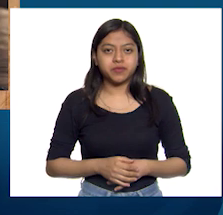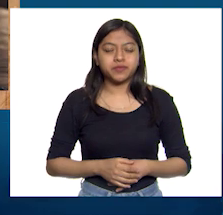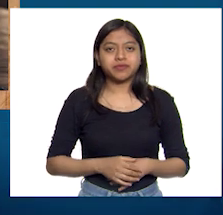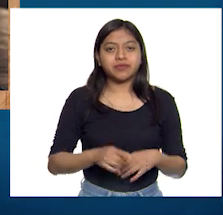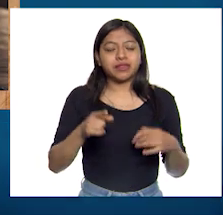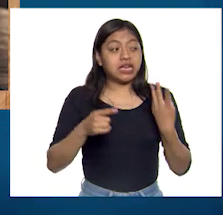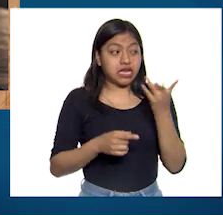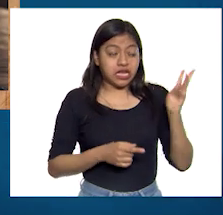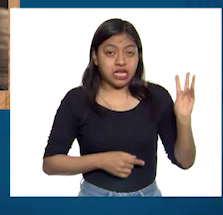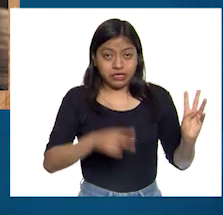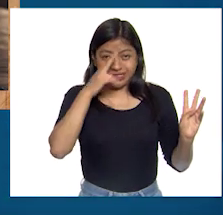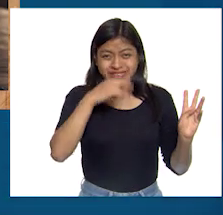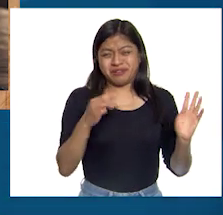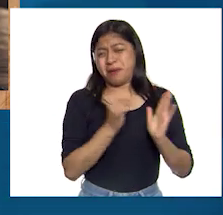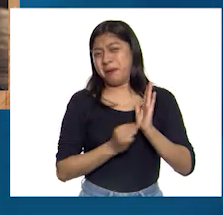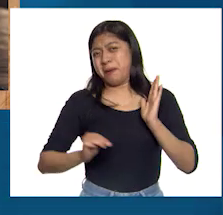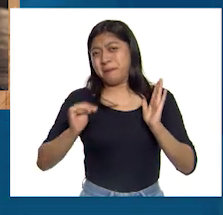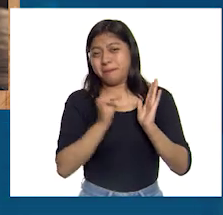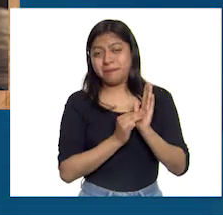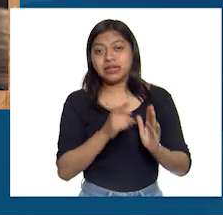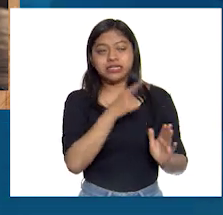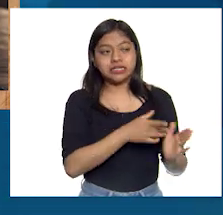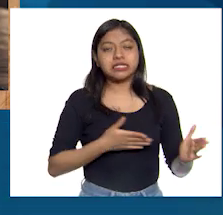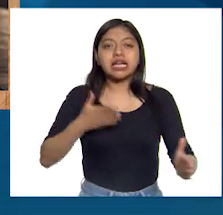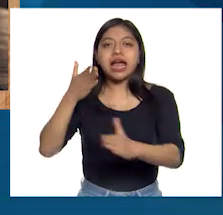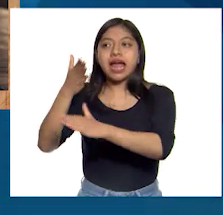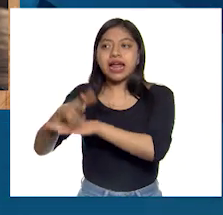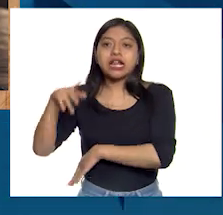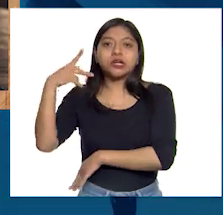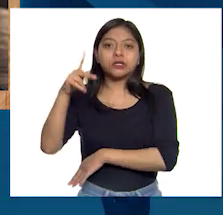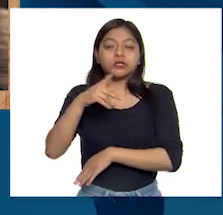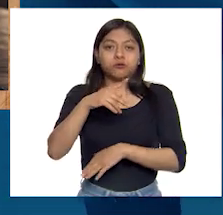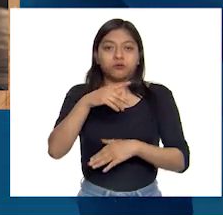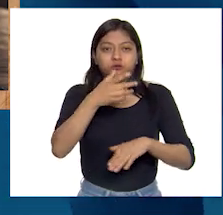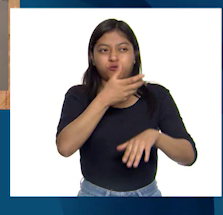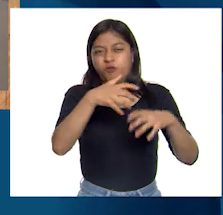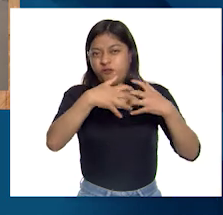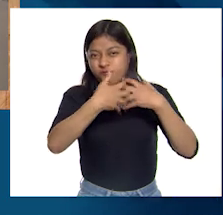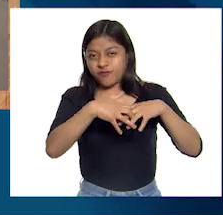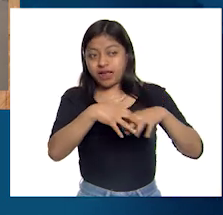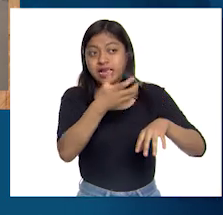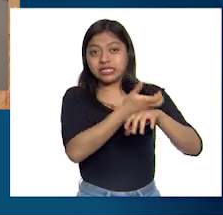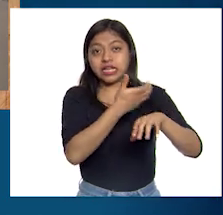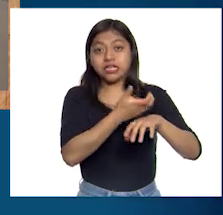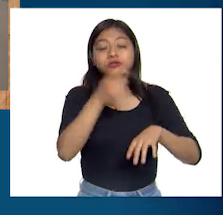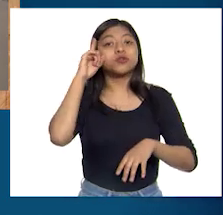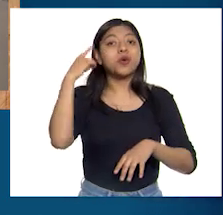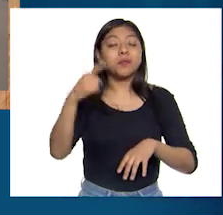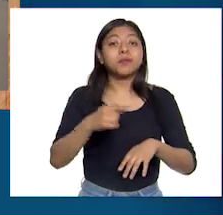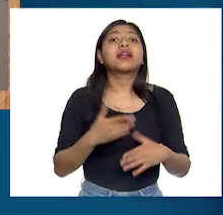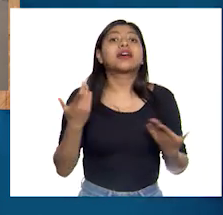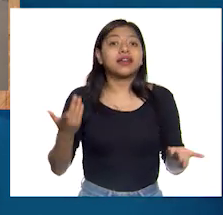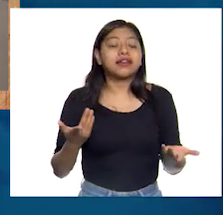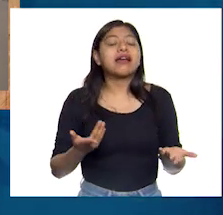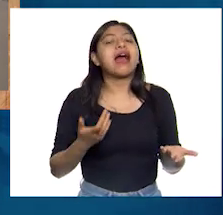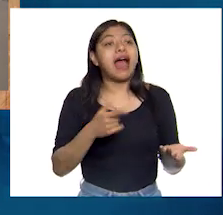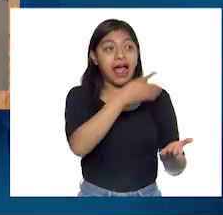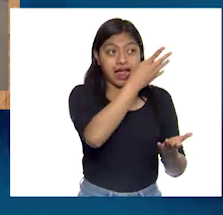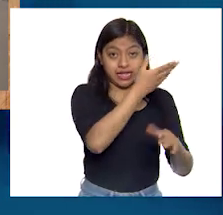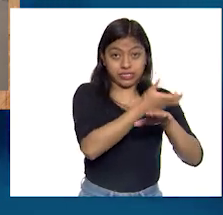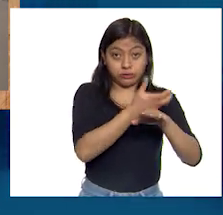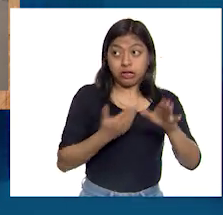de mexicanos partieron a los campos y a las fábricas de Estados Unidos para suplir a los campesinos y a los obreros que se habían ido a la